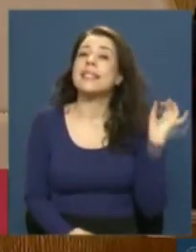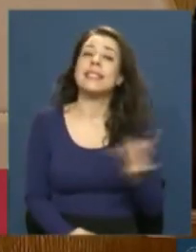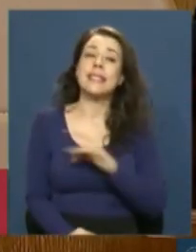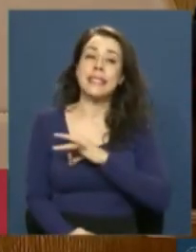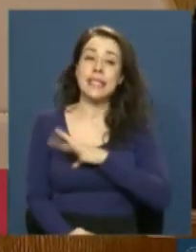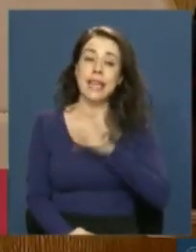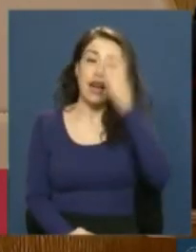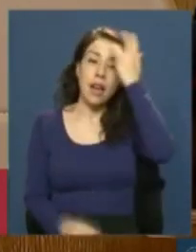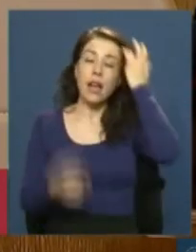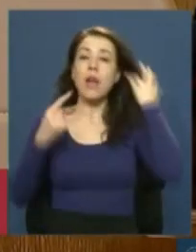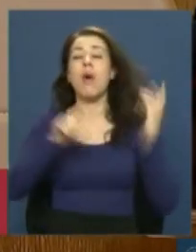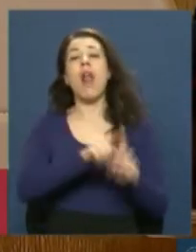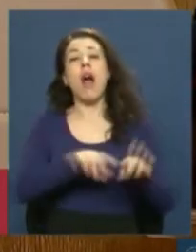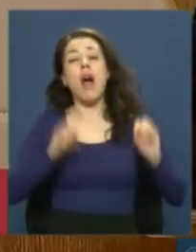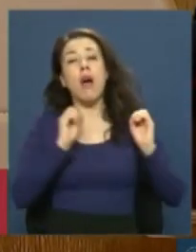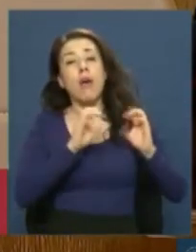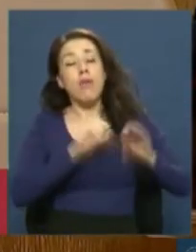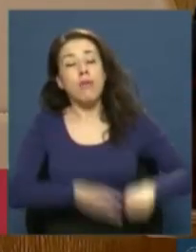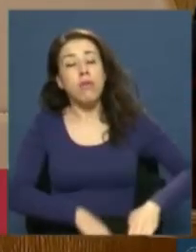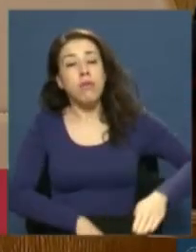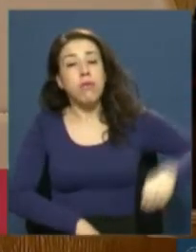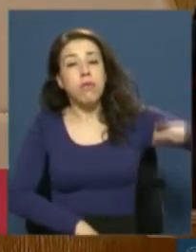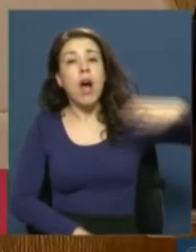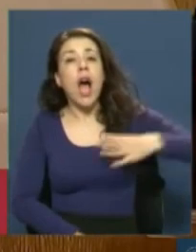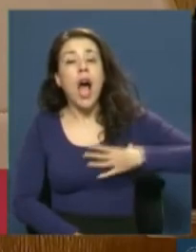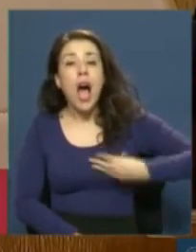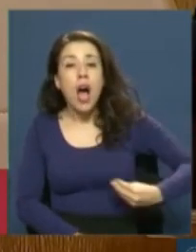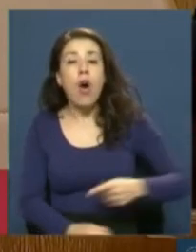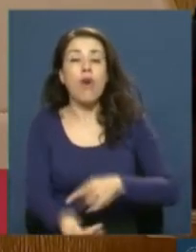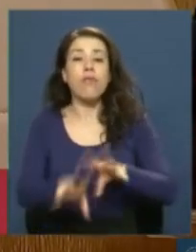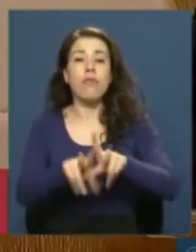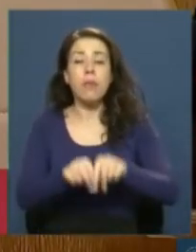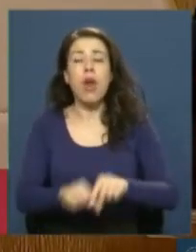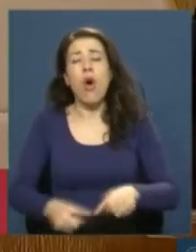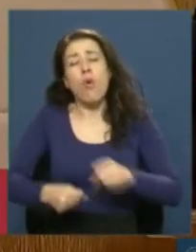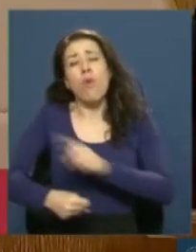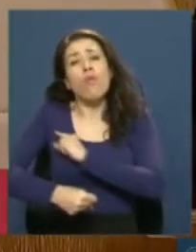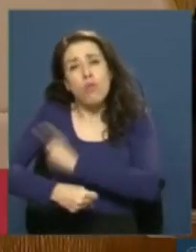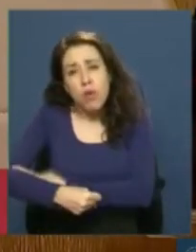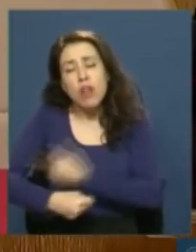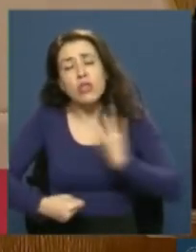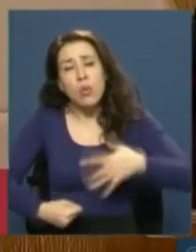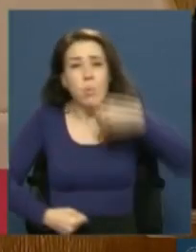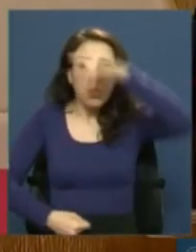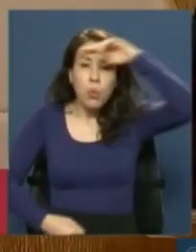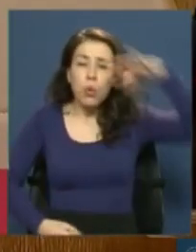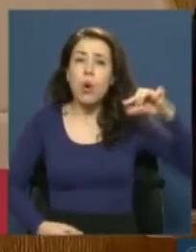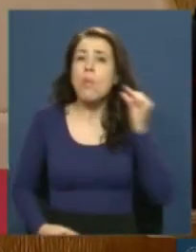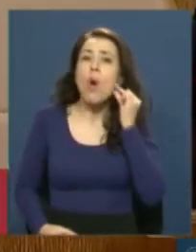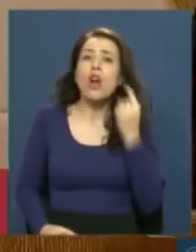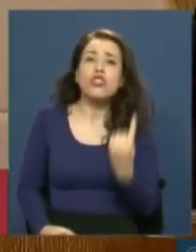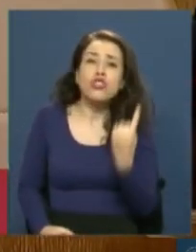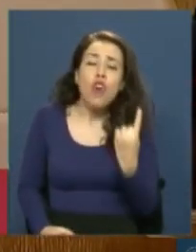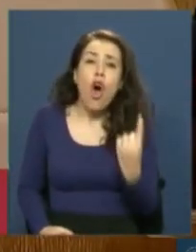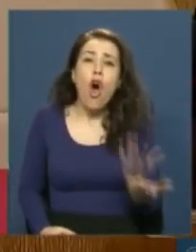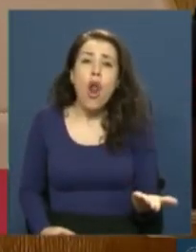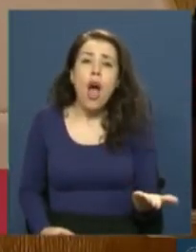que sacan adelante a sus hijos ya su familia con tesón y con fuerza a solas